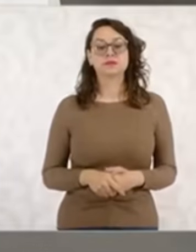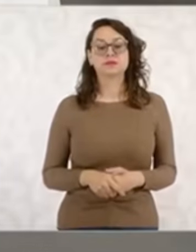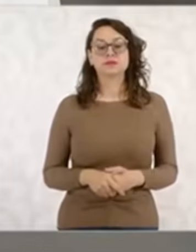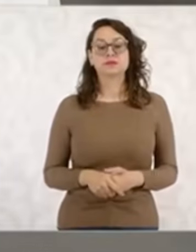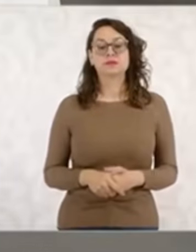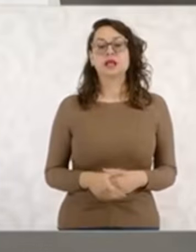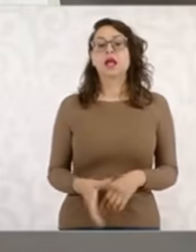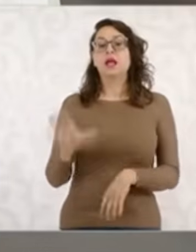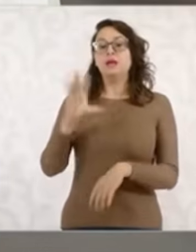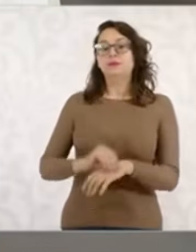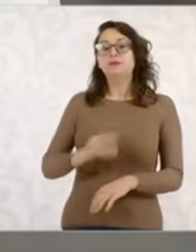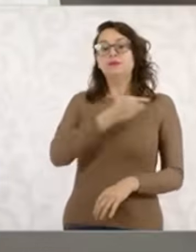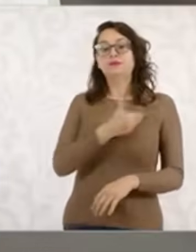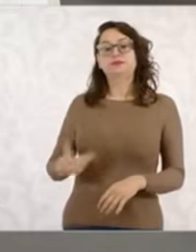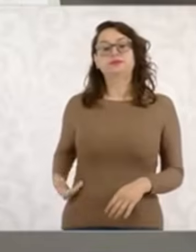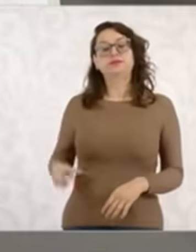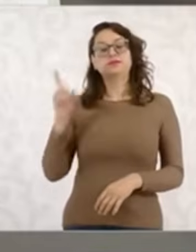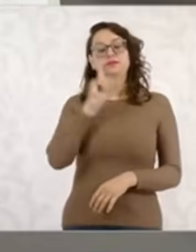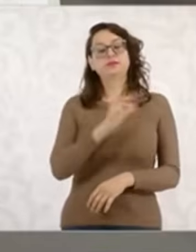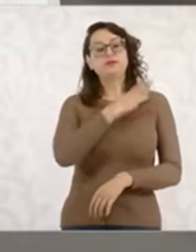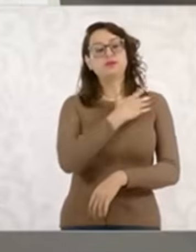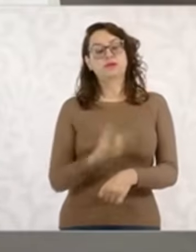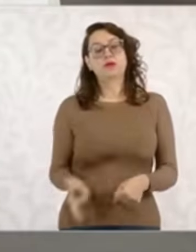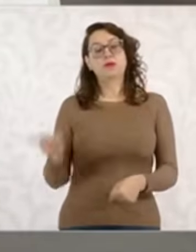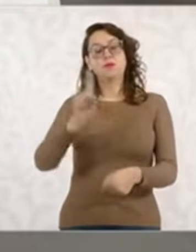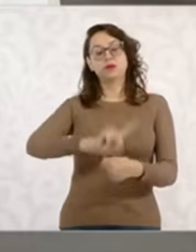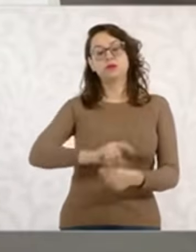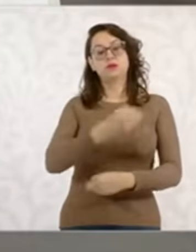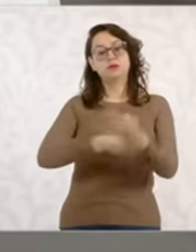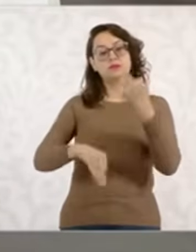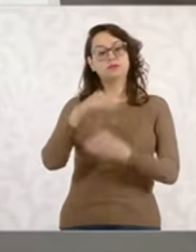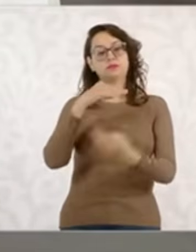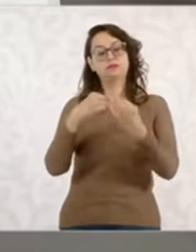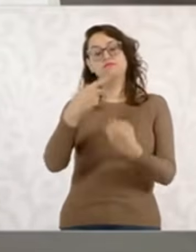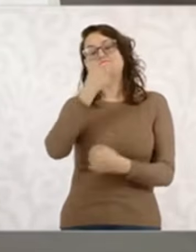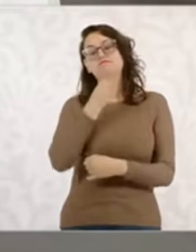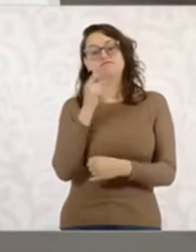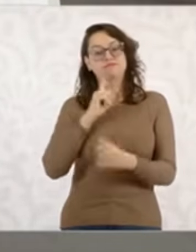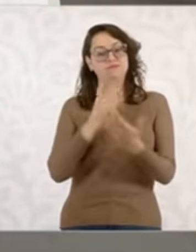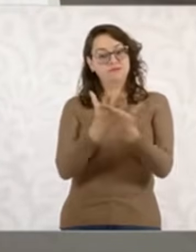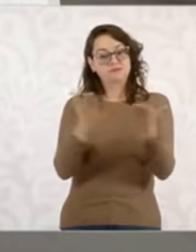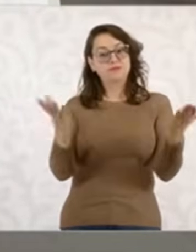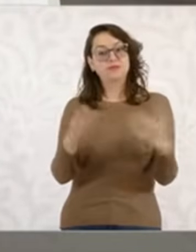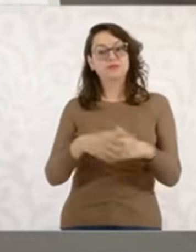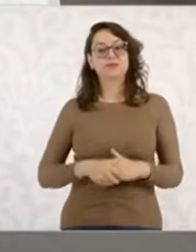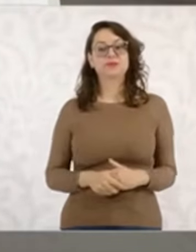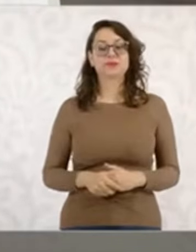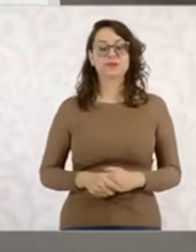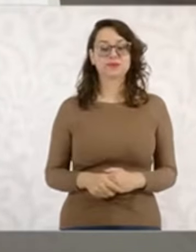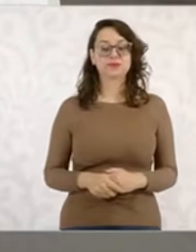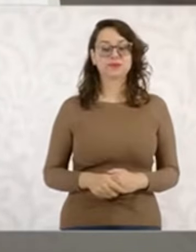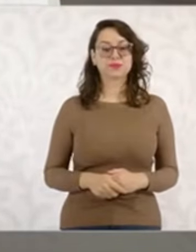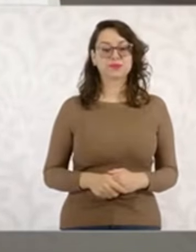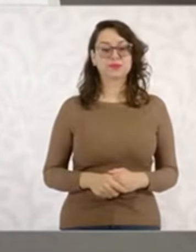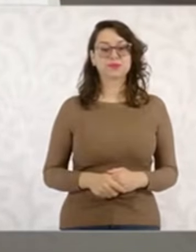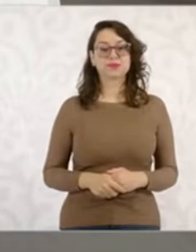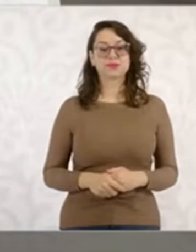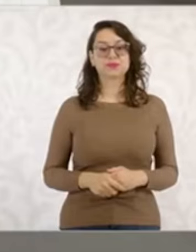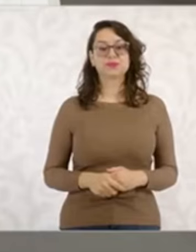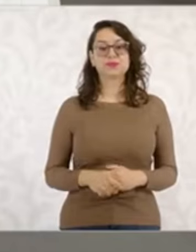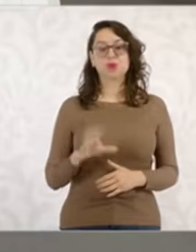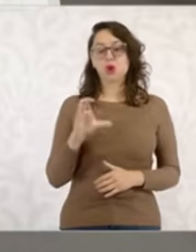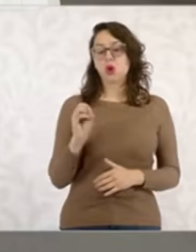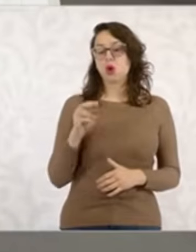Con su permiso, Presidenta, buenos días a todas y a todas. Vamos a dar cuenta de cómo vamos en la CONAVI. La que sigue, por